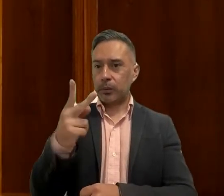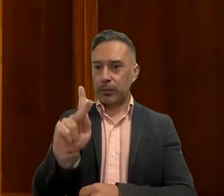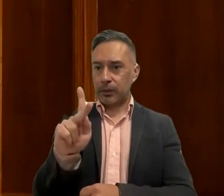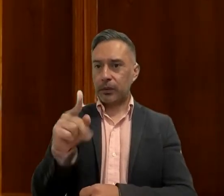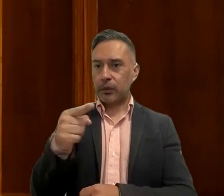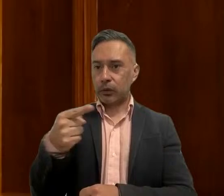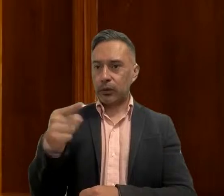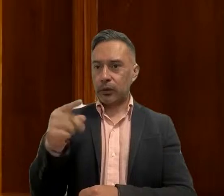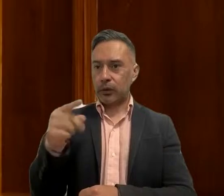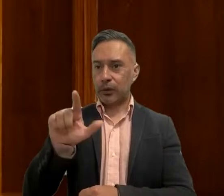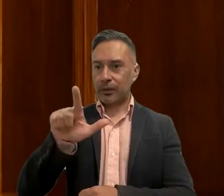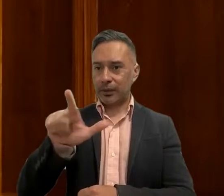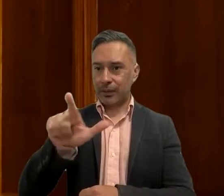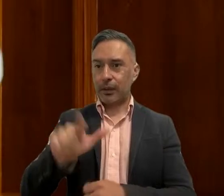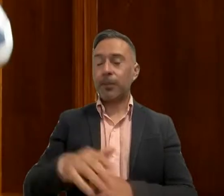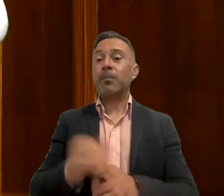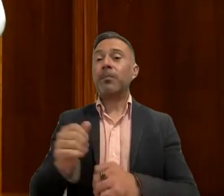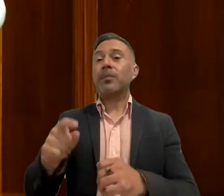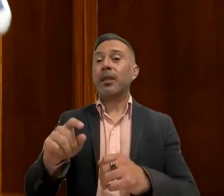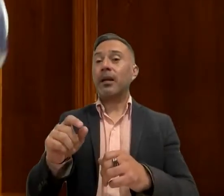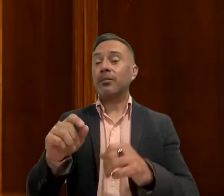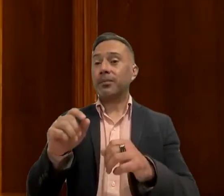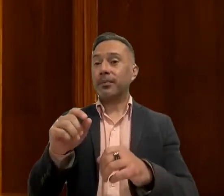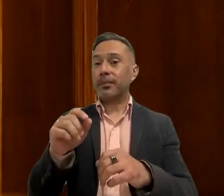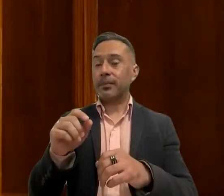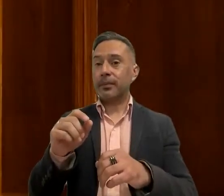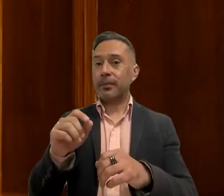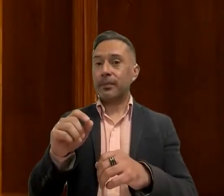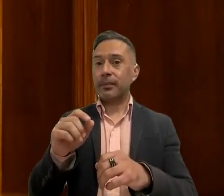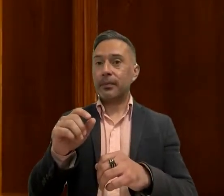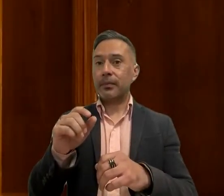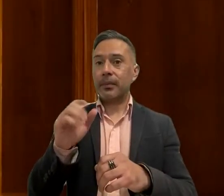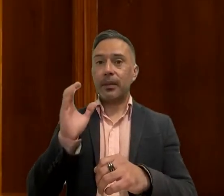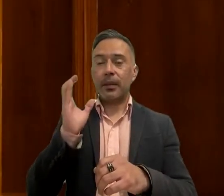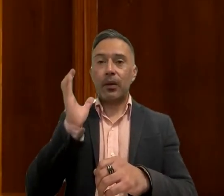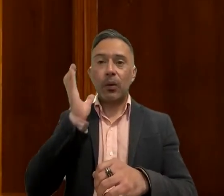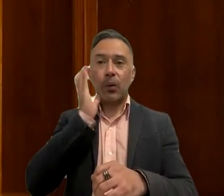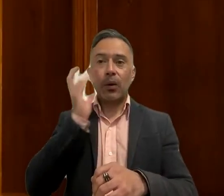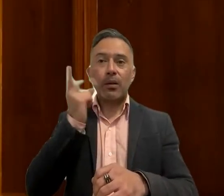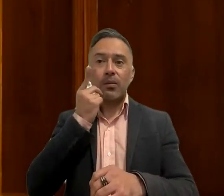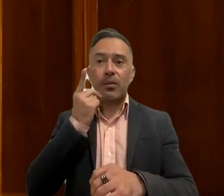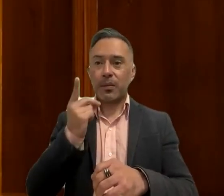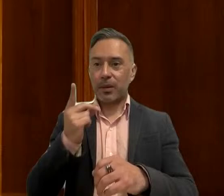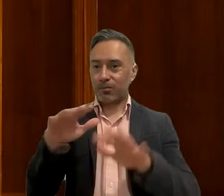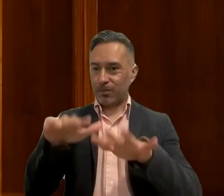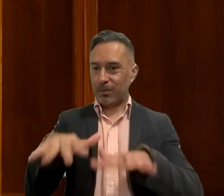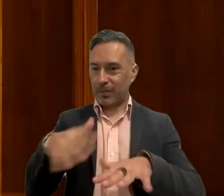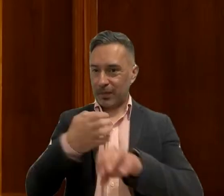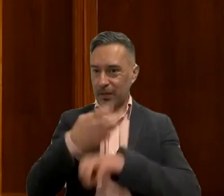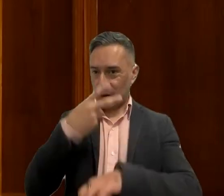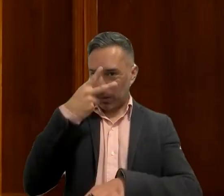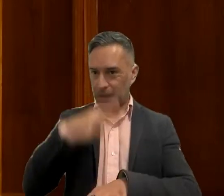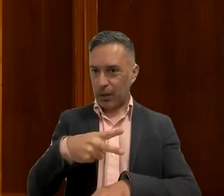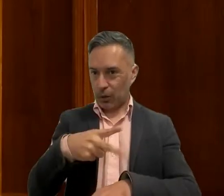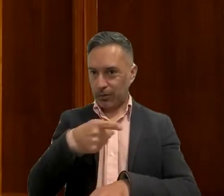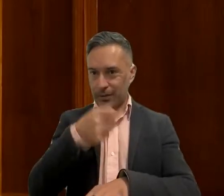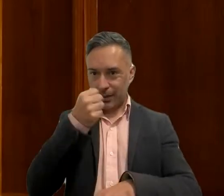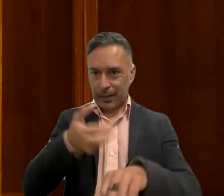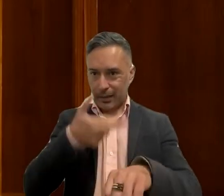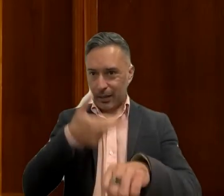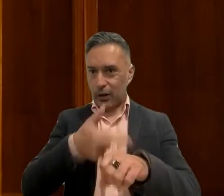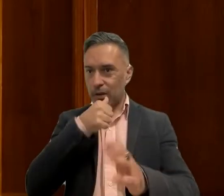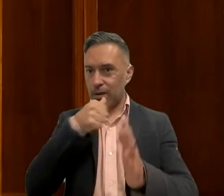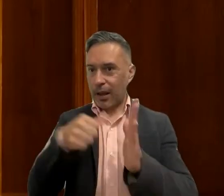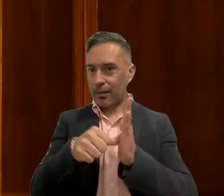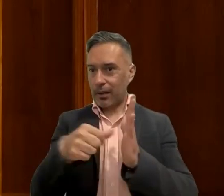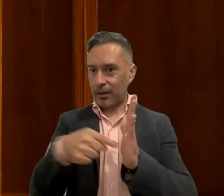CS-66-1-2P-017. Secretarios del H. Congreso del Estado de México presentes. En sesión celebrada en